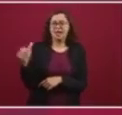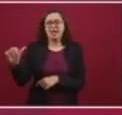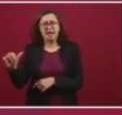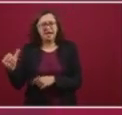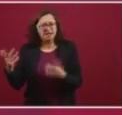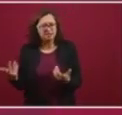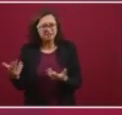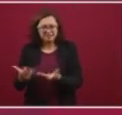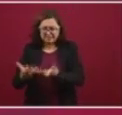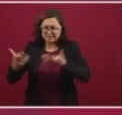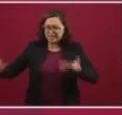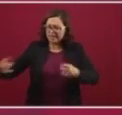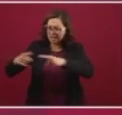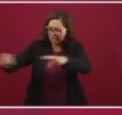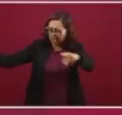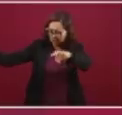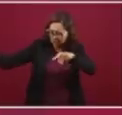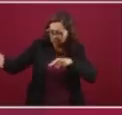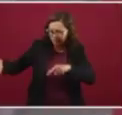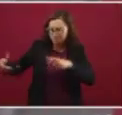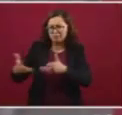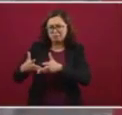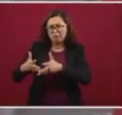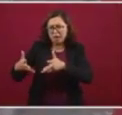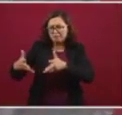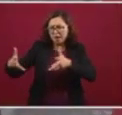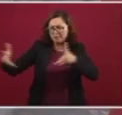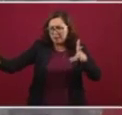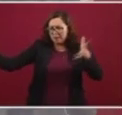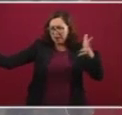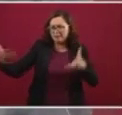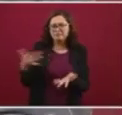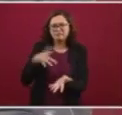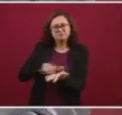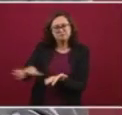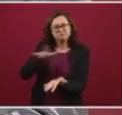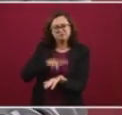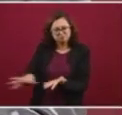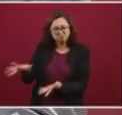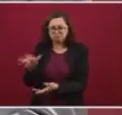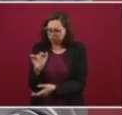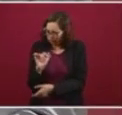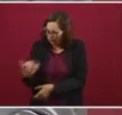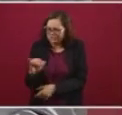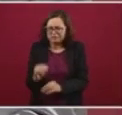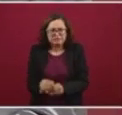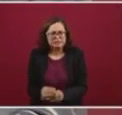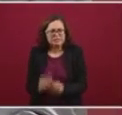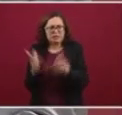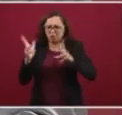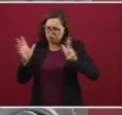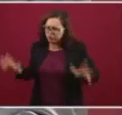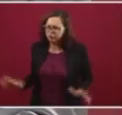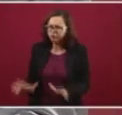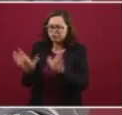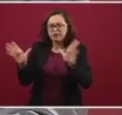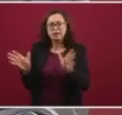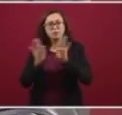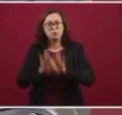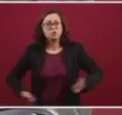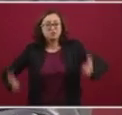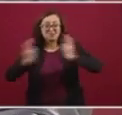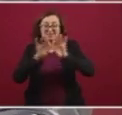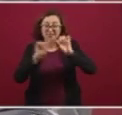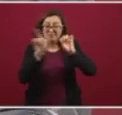cuentas lo que necesitamos es ser autosuficientes en producción de